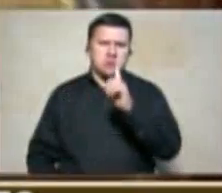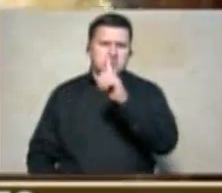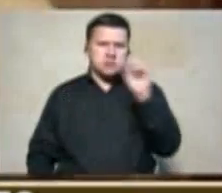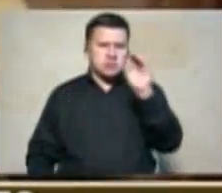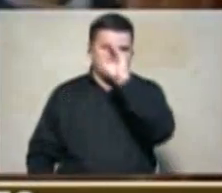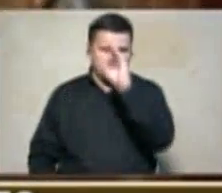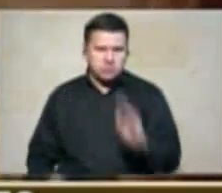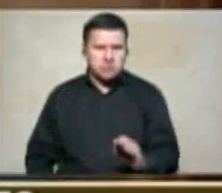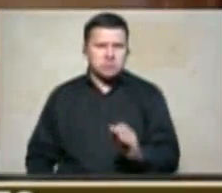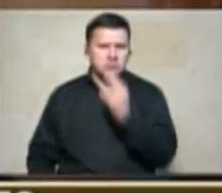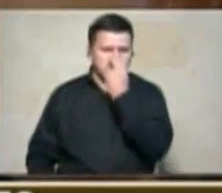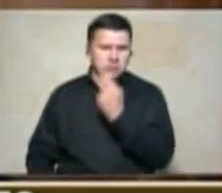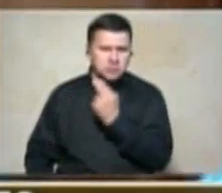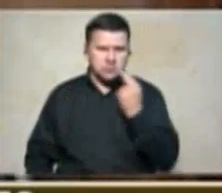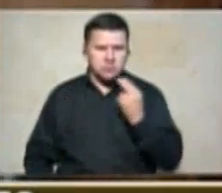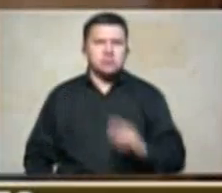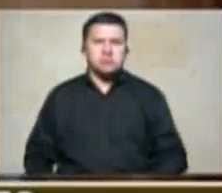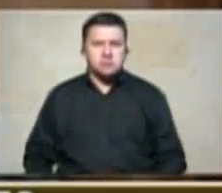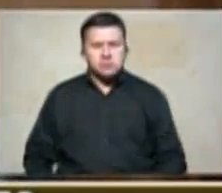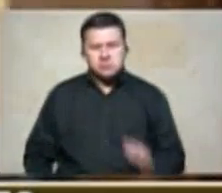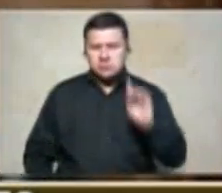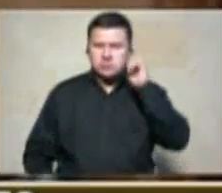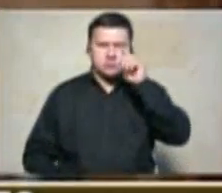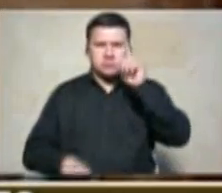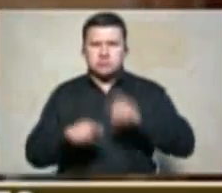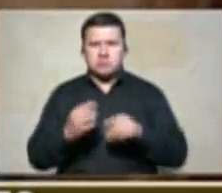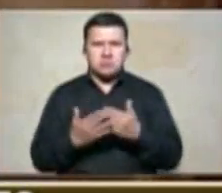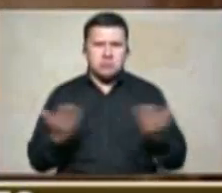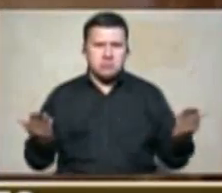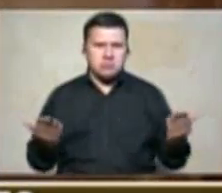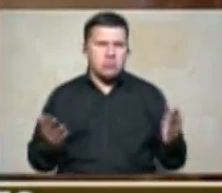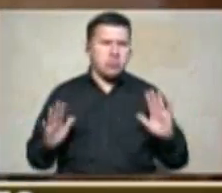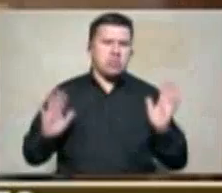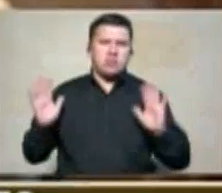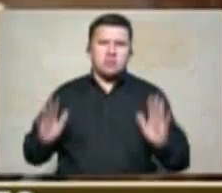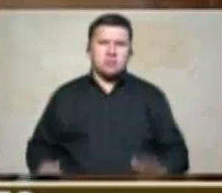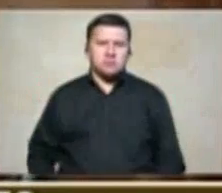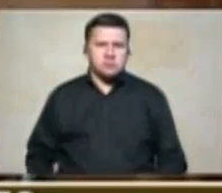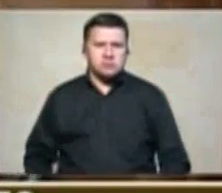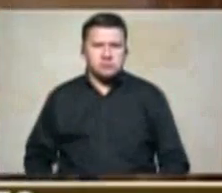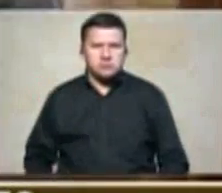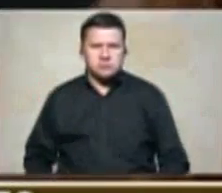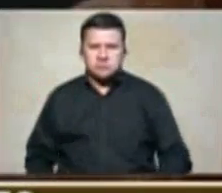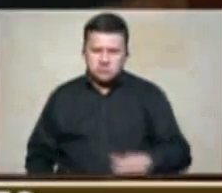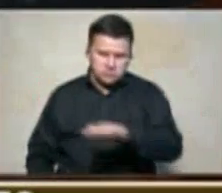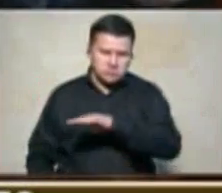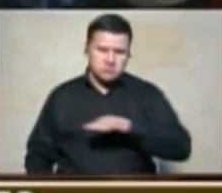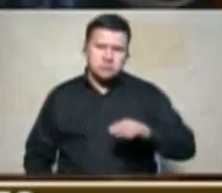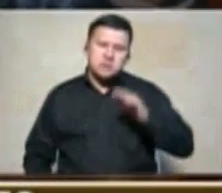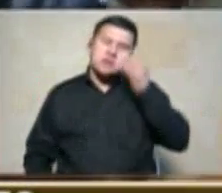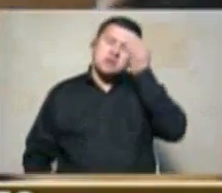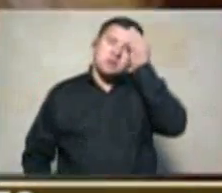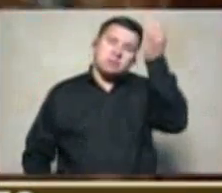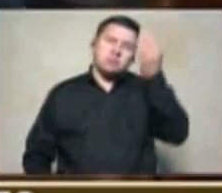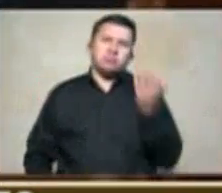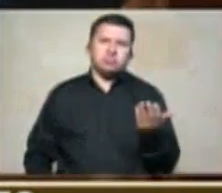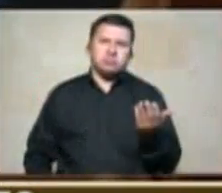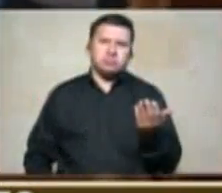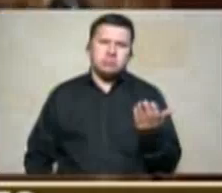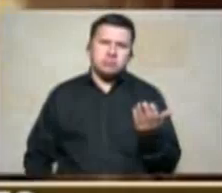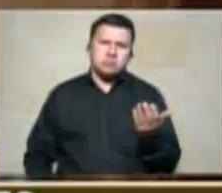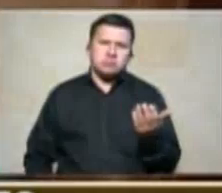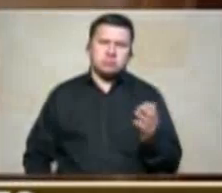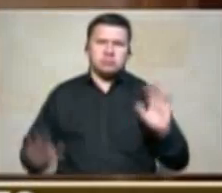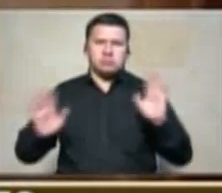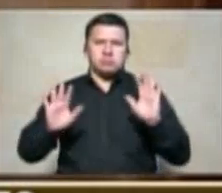chance. No tiene ese chance que de pronto, y ni siquiera las organizaciones privadas, si tuvieran a cargo